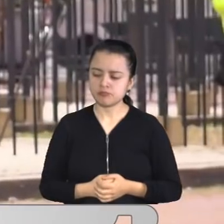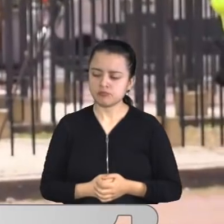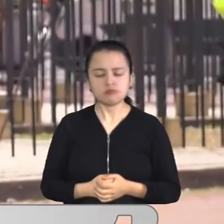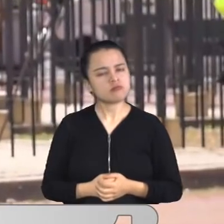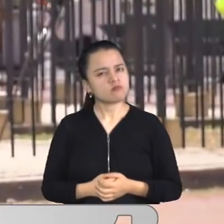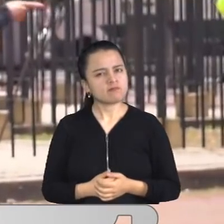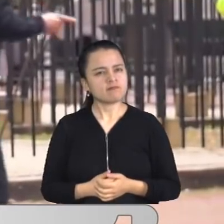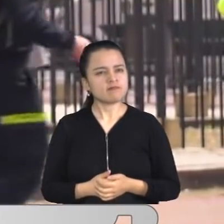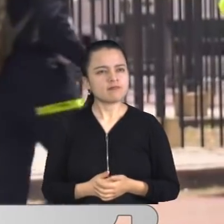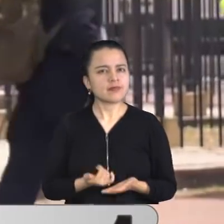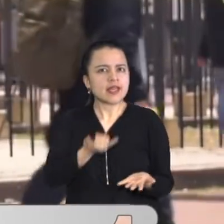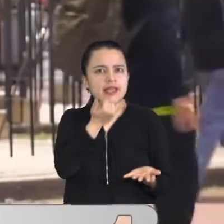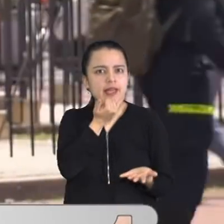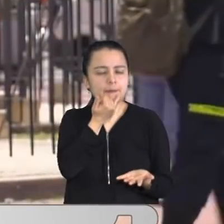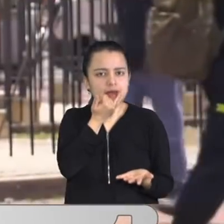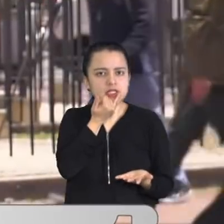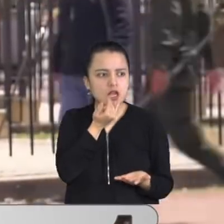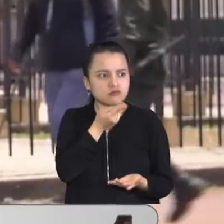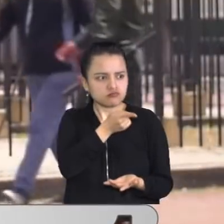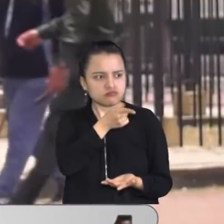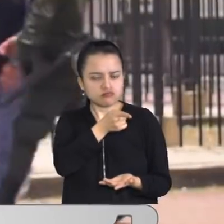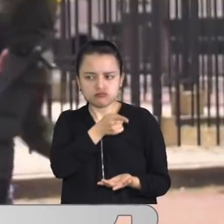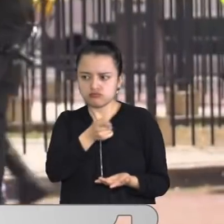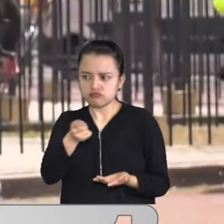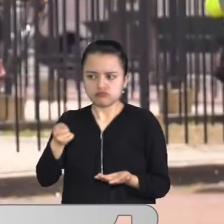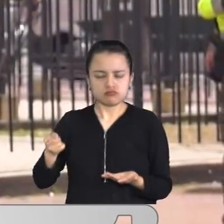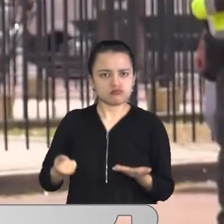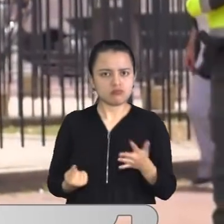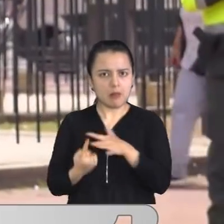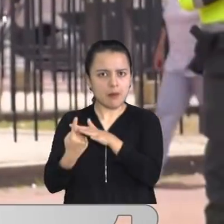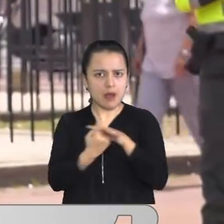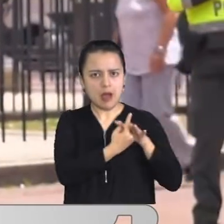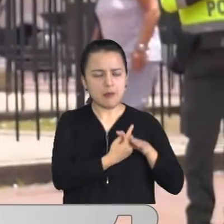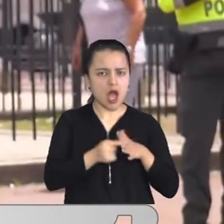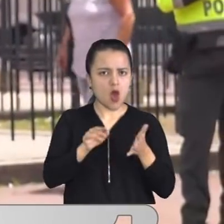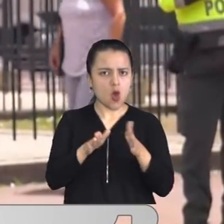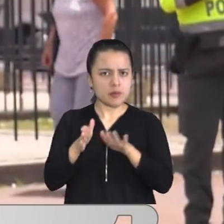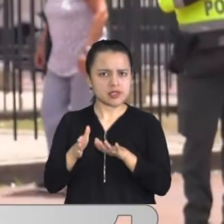con lo que está sucediendo con los homicidios, pues según el comandante operativo de Bogotá,